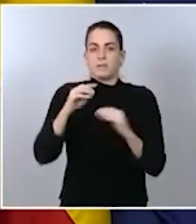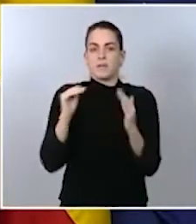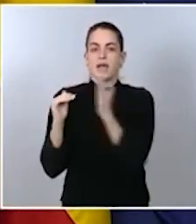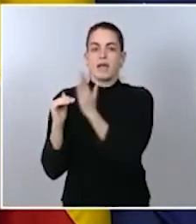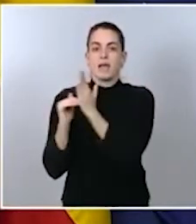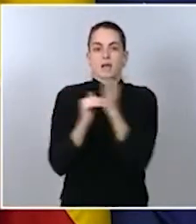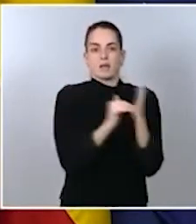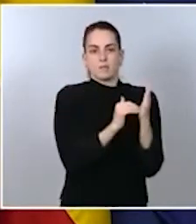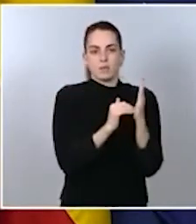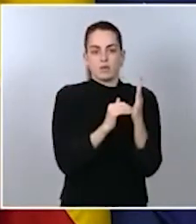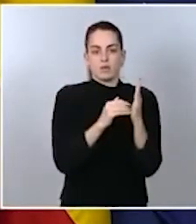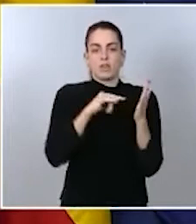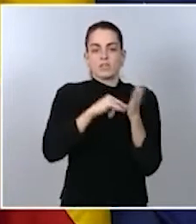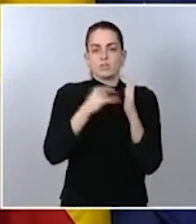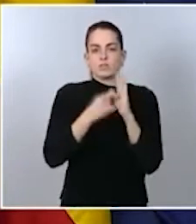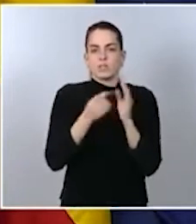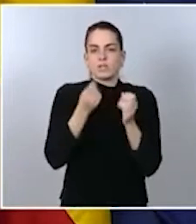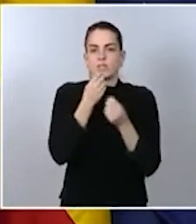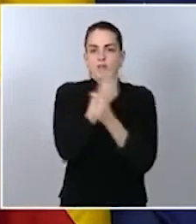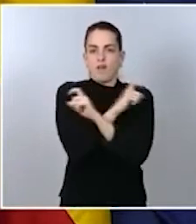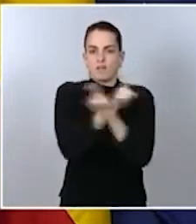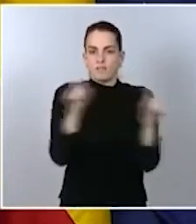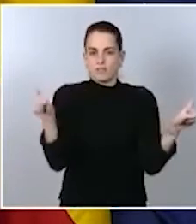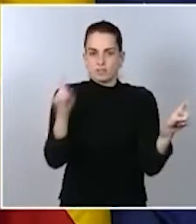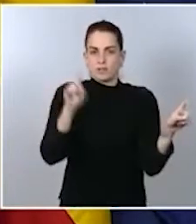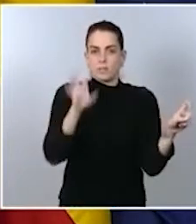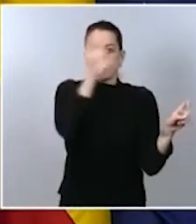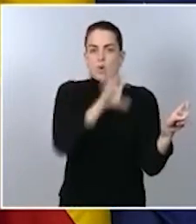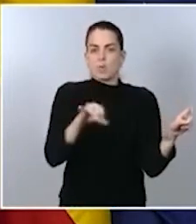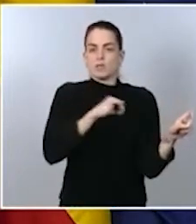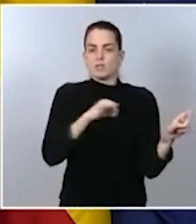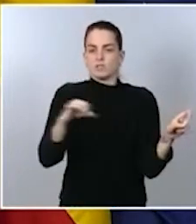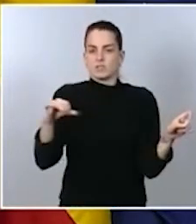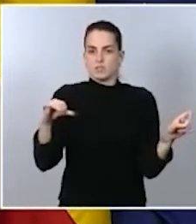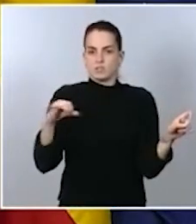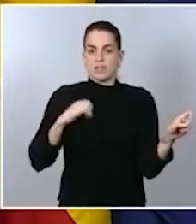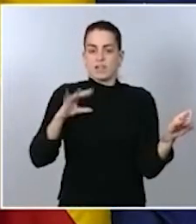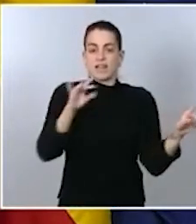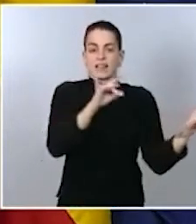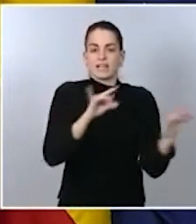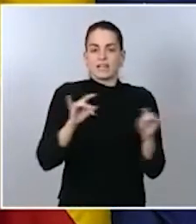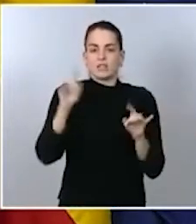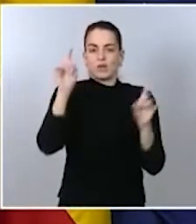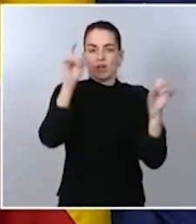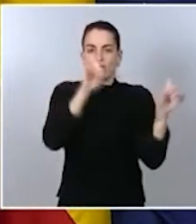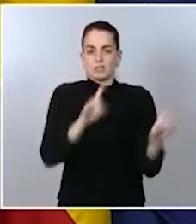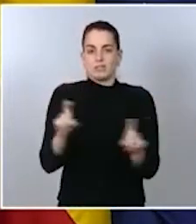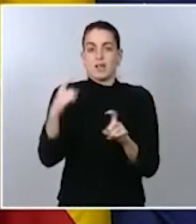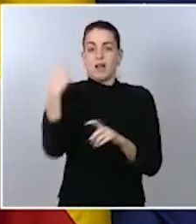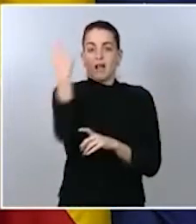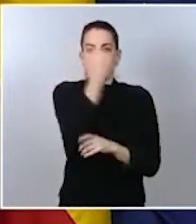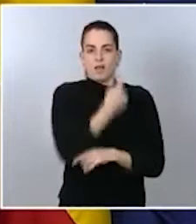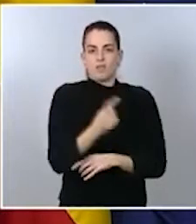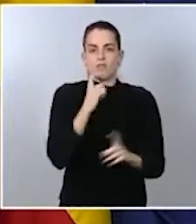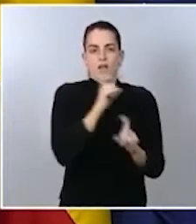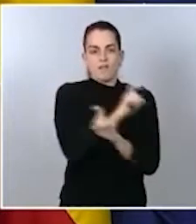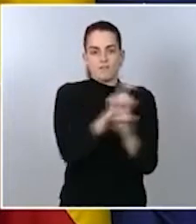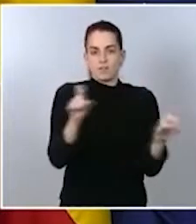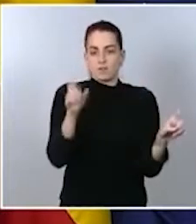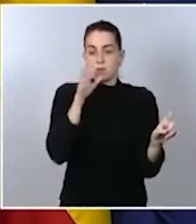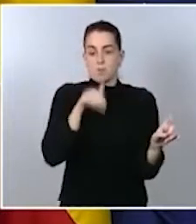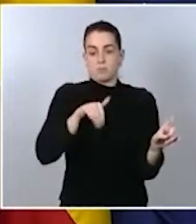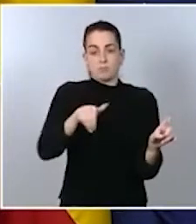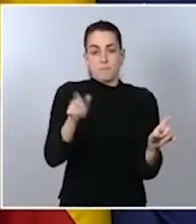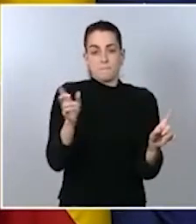las delegaciones de gobierno ya las comunidades autónomas concernidas por la emergencia que estaba prevista por la aemet